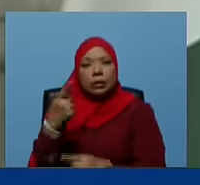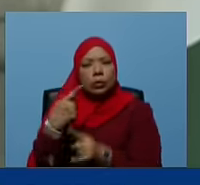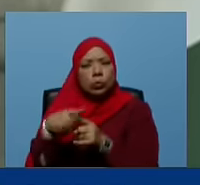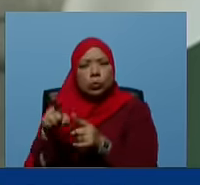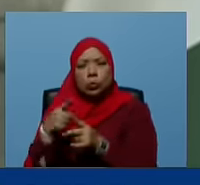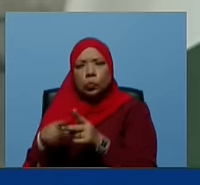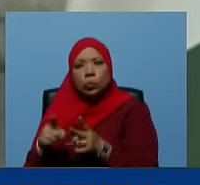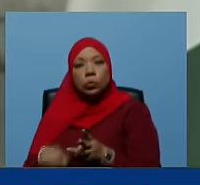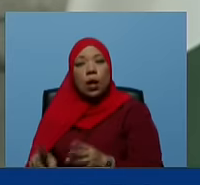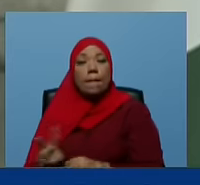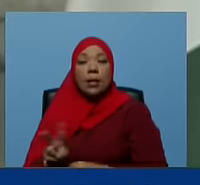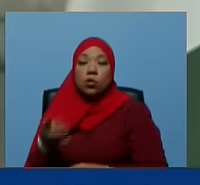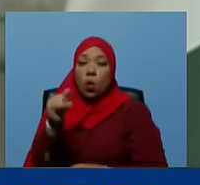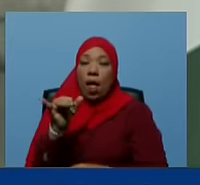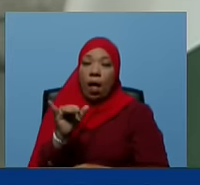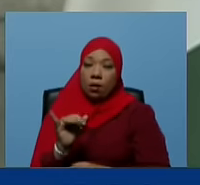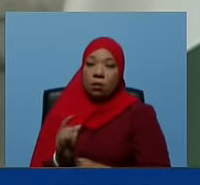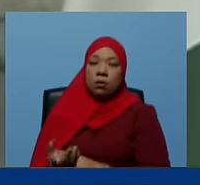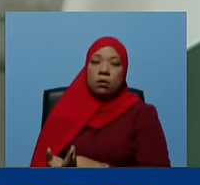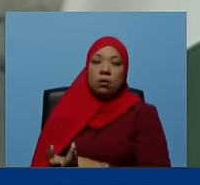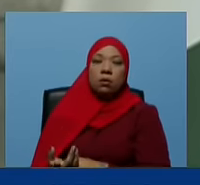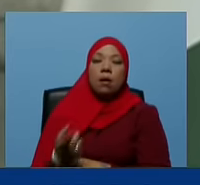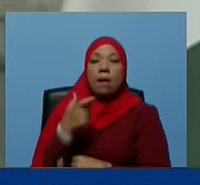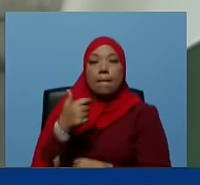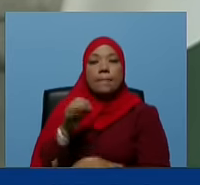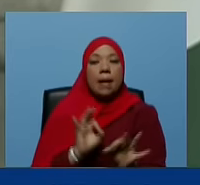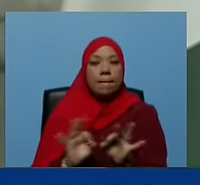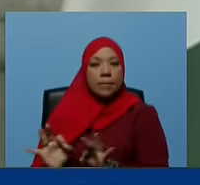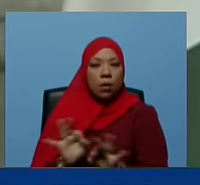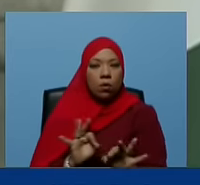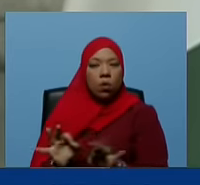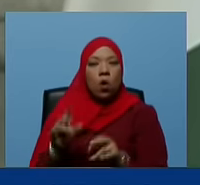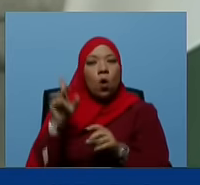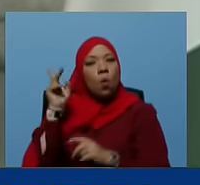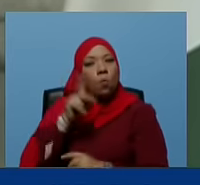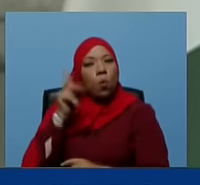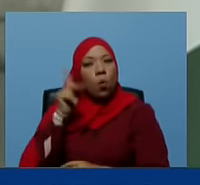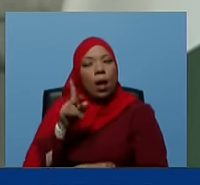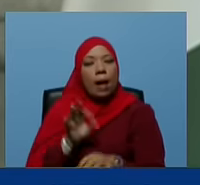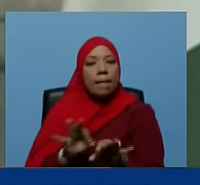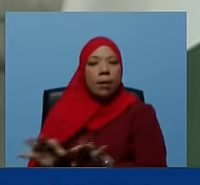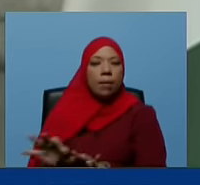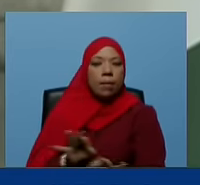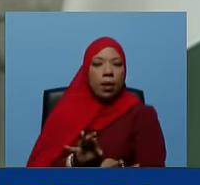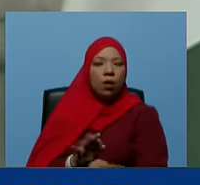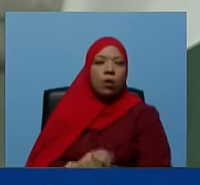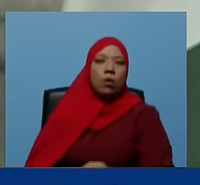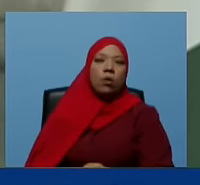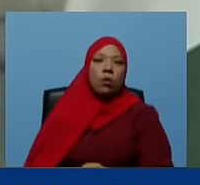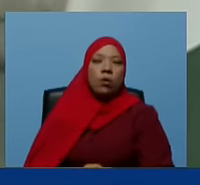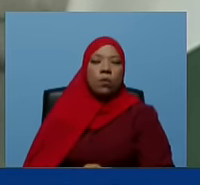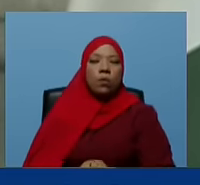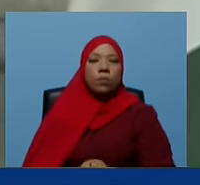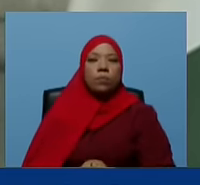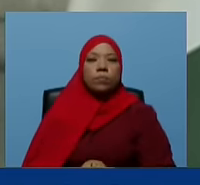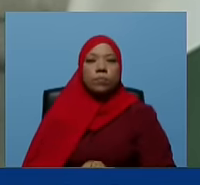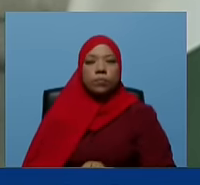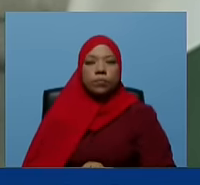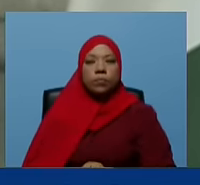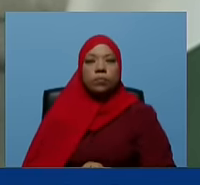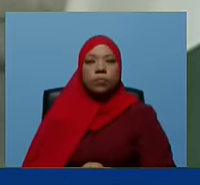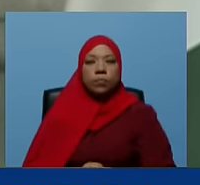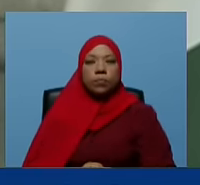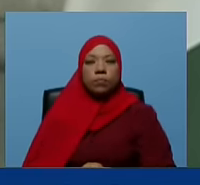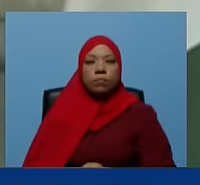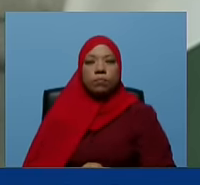Y sencillamente estamos bien preparados, profesionalmente preparados. Tenemos